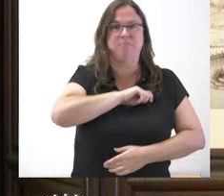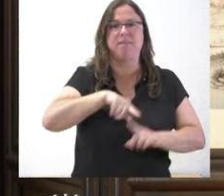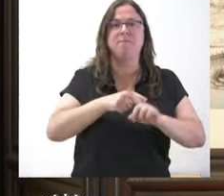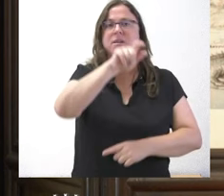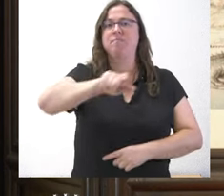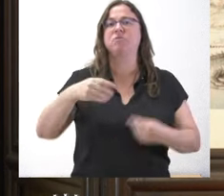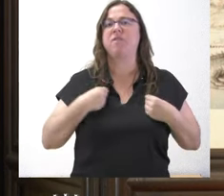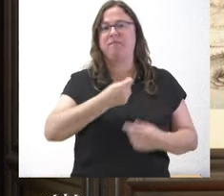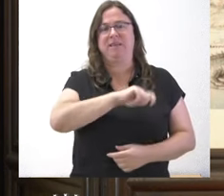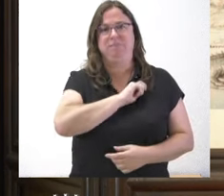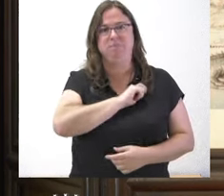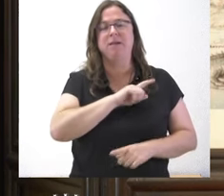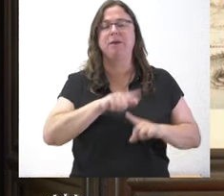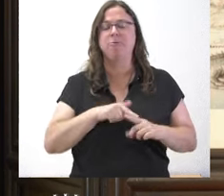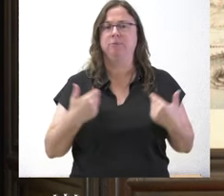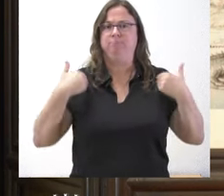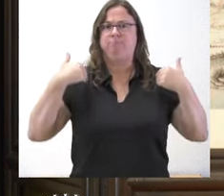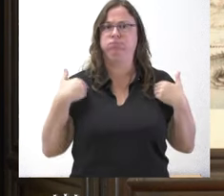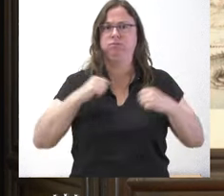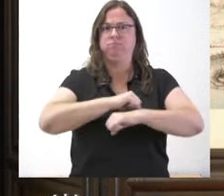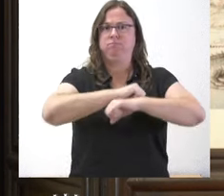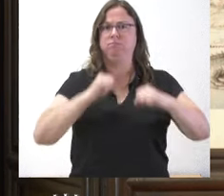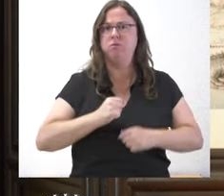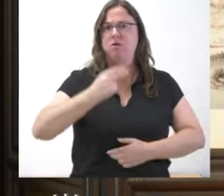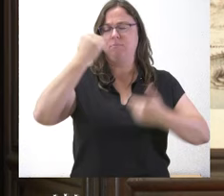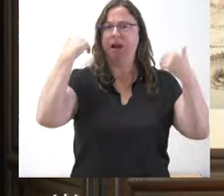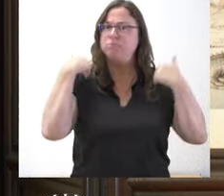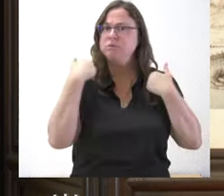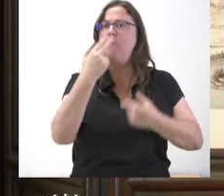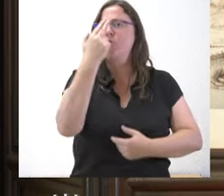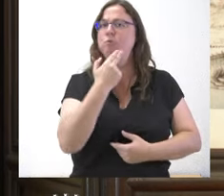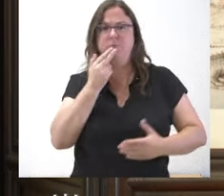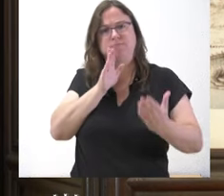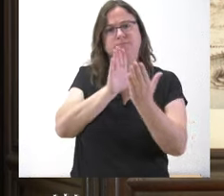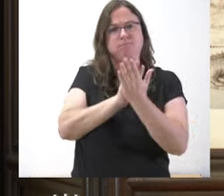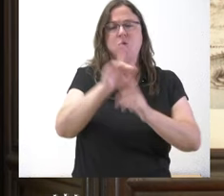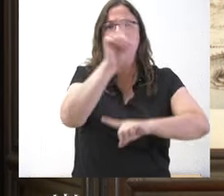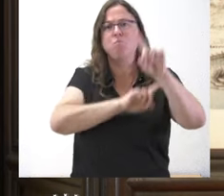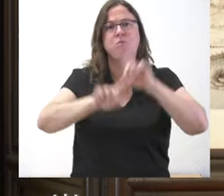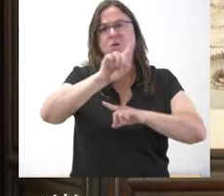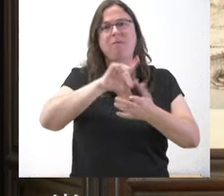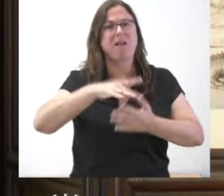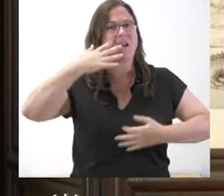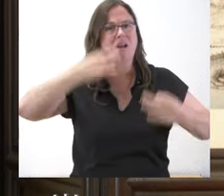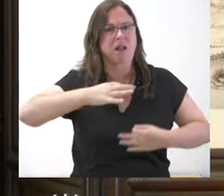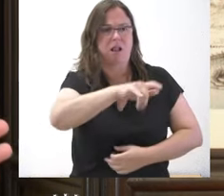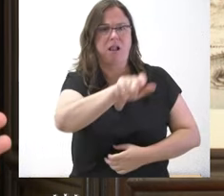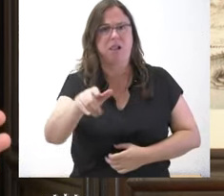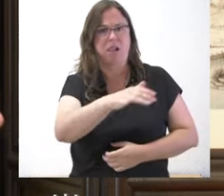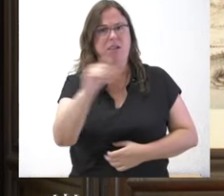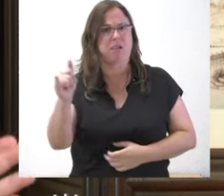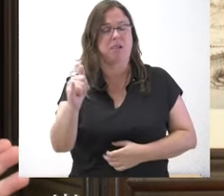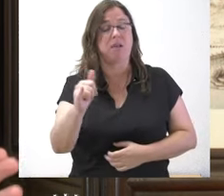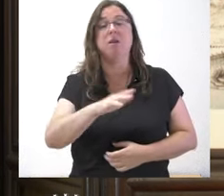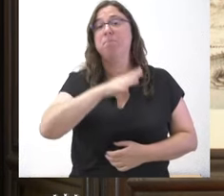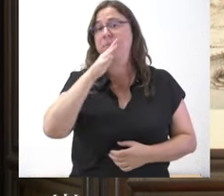con solidez con responsabilidad y con compromiso los problemas reales de la gente y qué es lo que